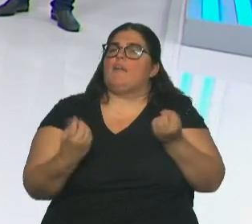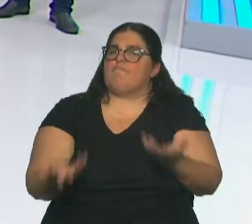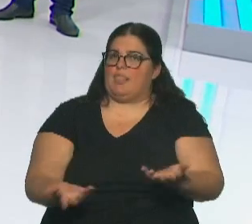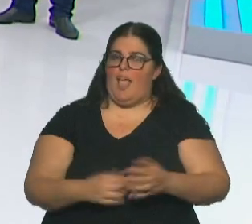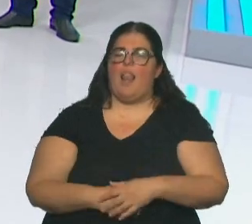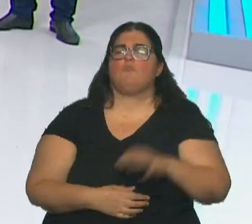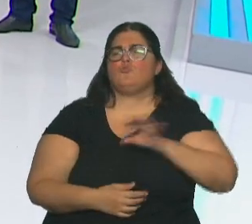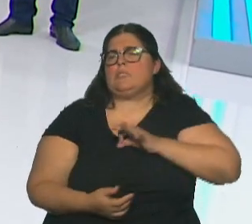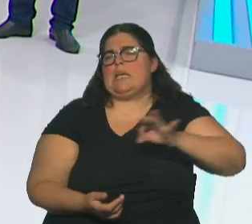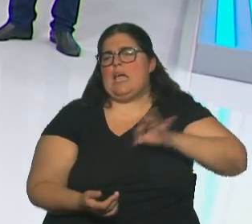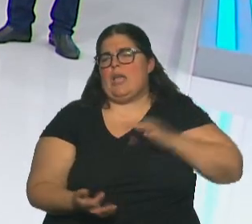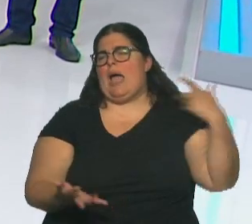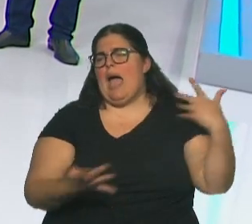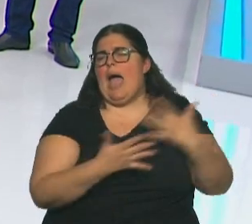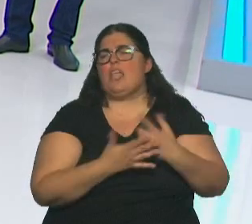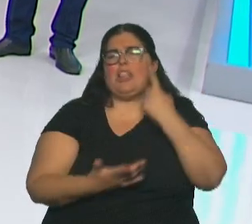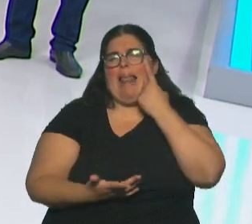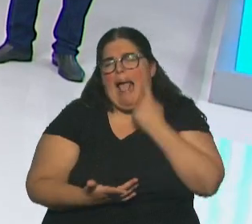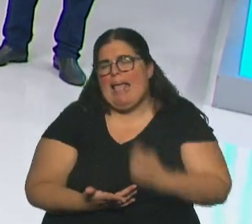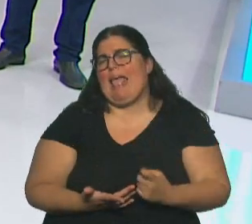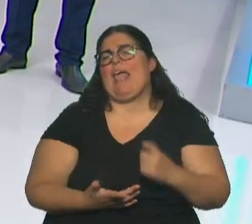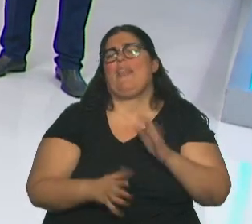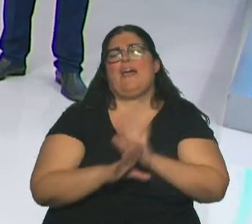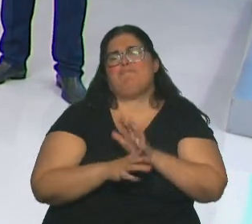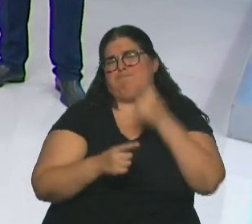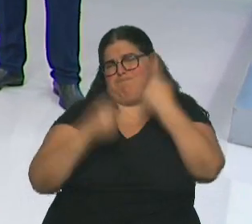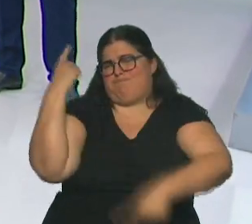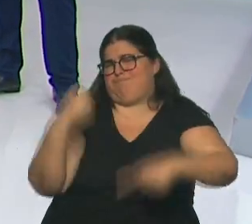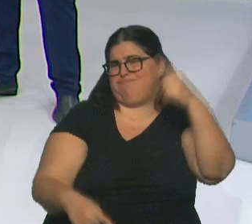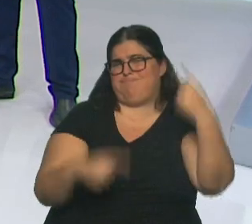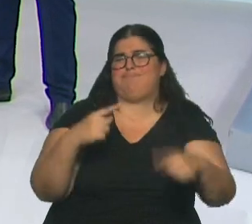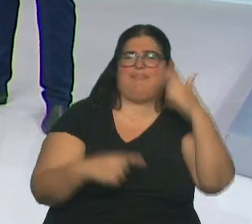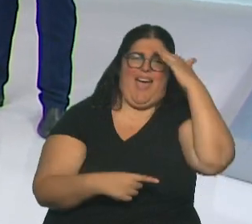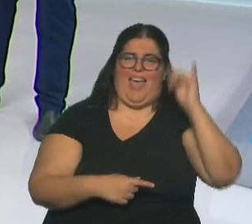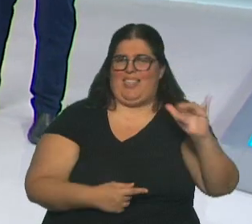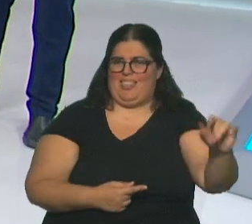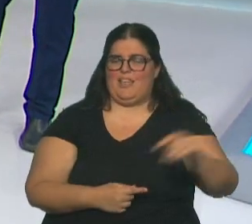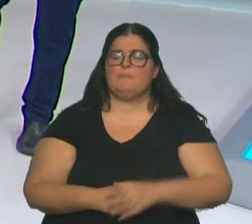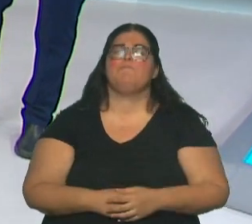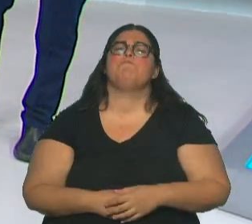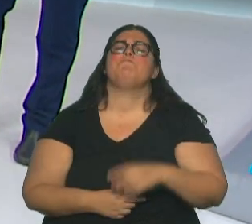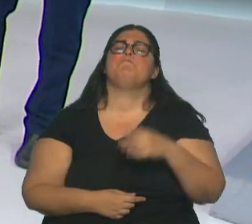y años y años de tragedia, las múltiples tragedias de Haití. Nos remontamos